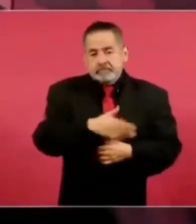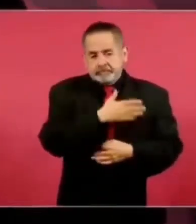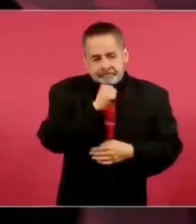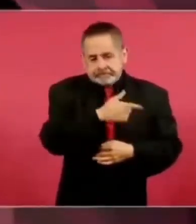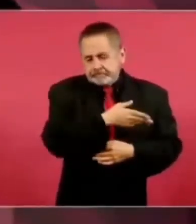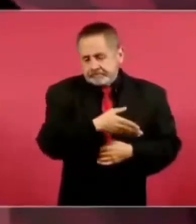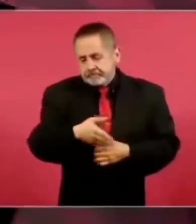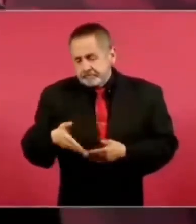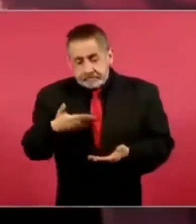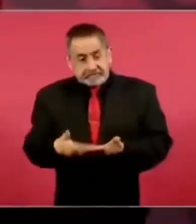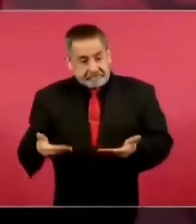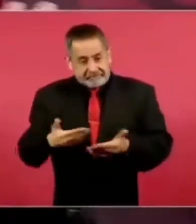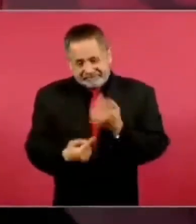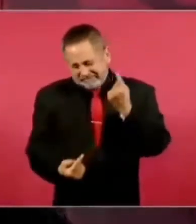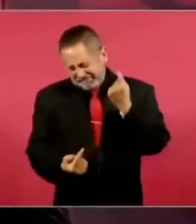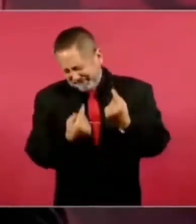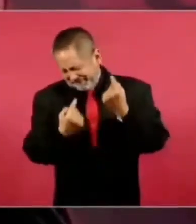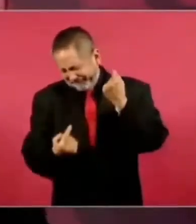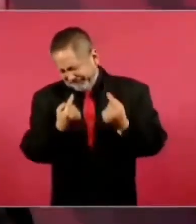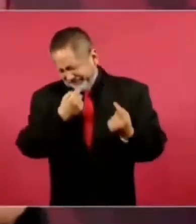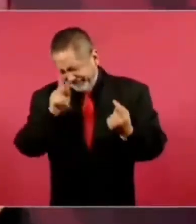Y